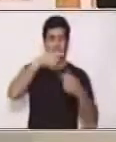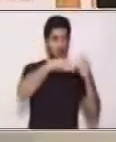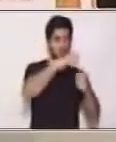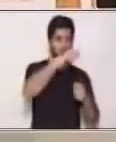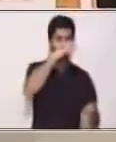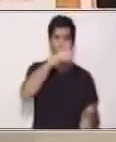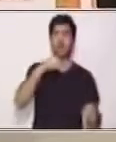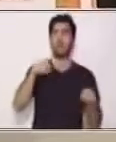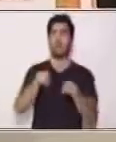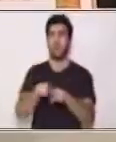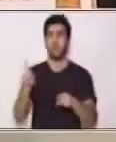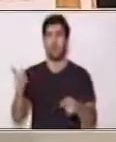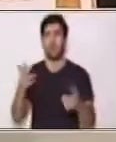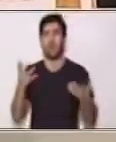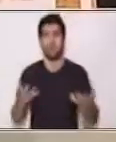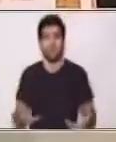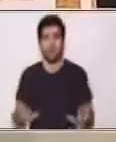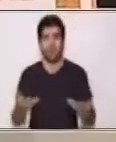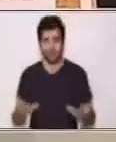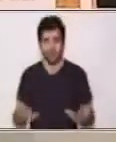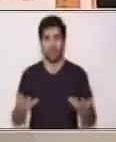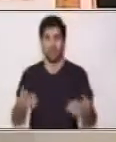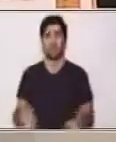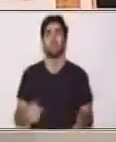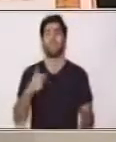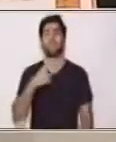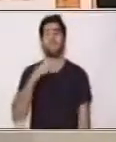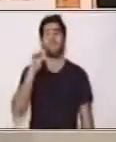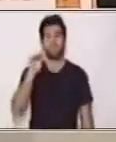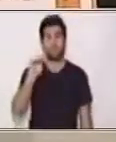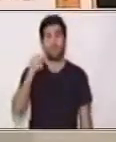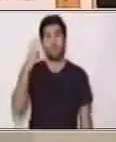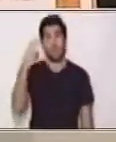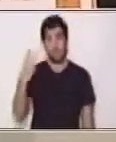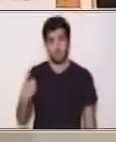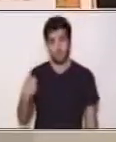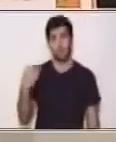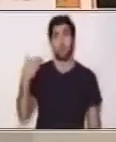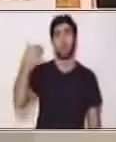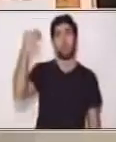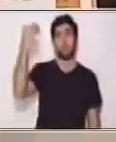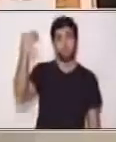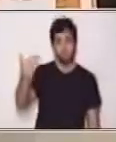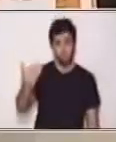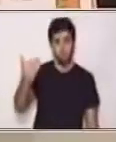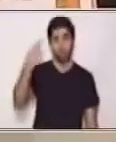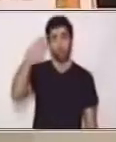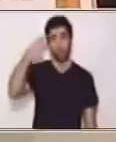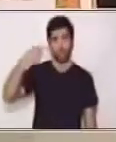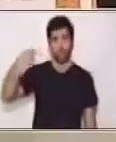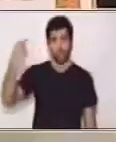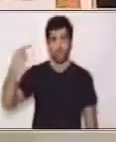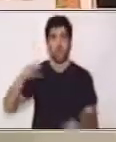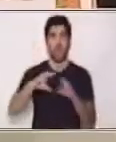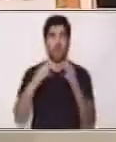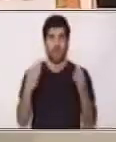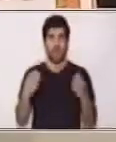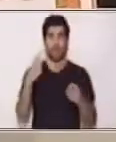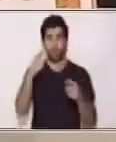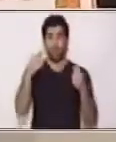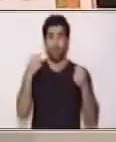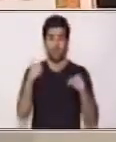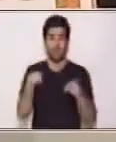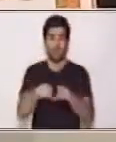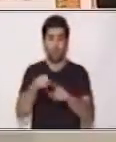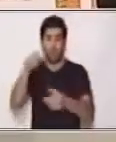realizar tu balanza. Te pido que para la clase que vamos a tener en el próximo día, realices tu